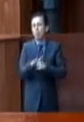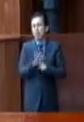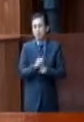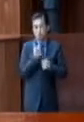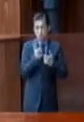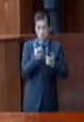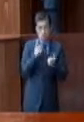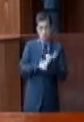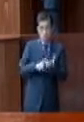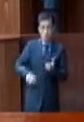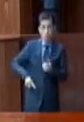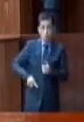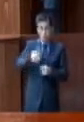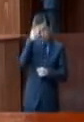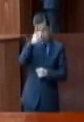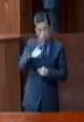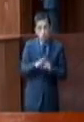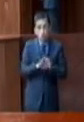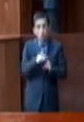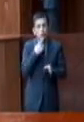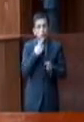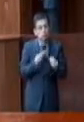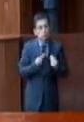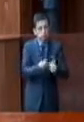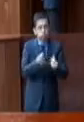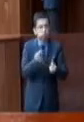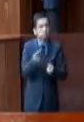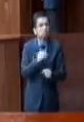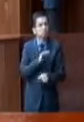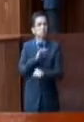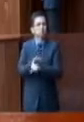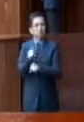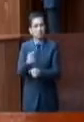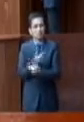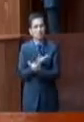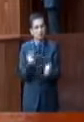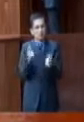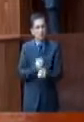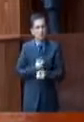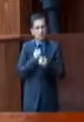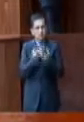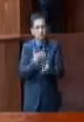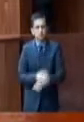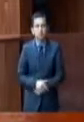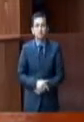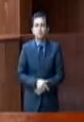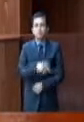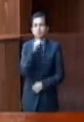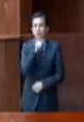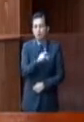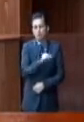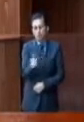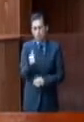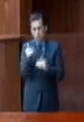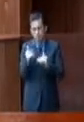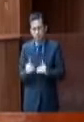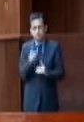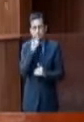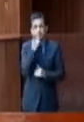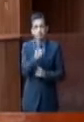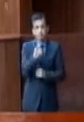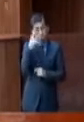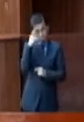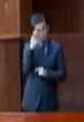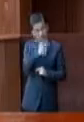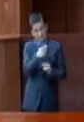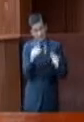por lo que se encuentran parados bajo la libertad de expresión por otra parte contrario a lo sostenido por los promoventes la afirmación de que el inmueble